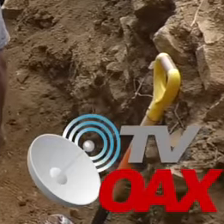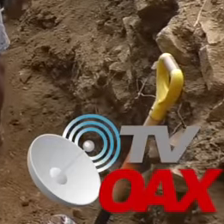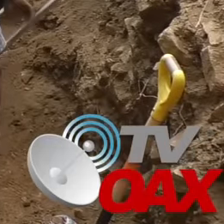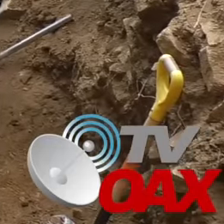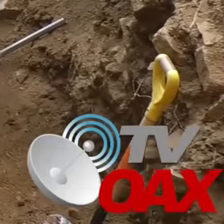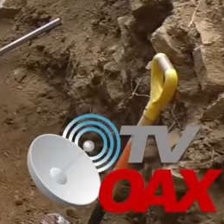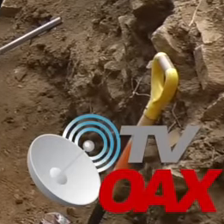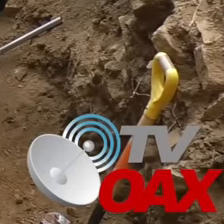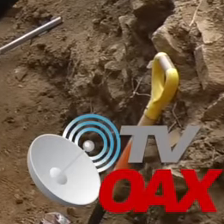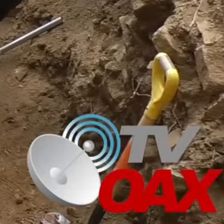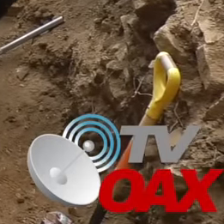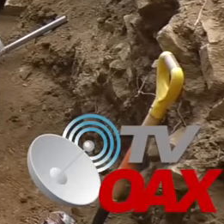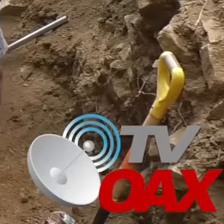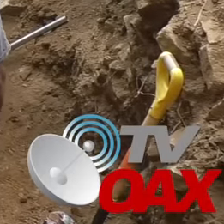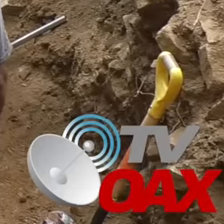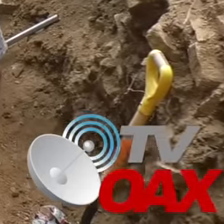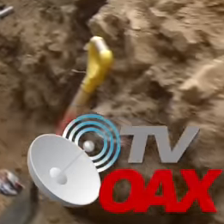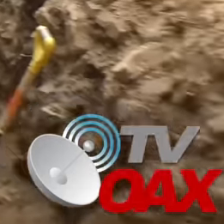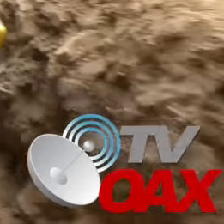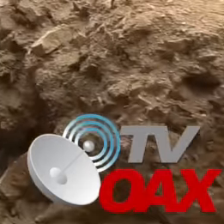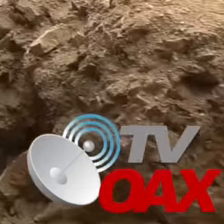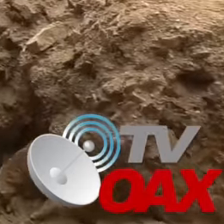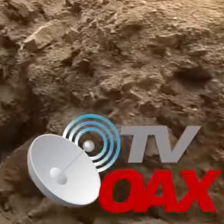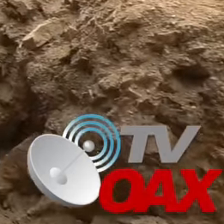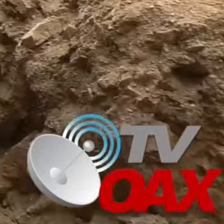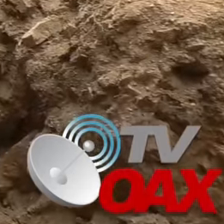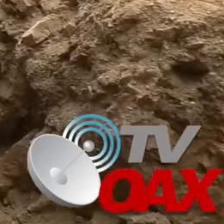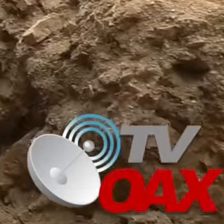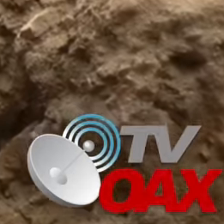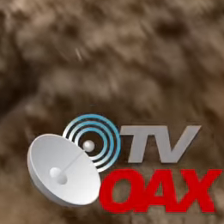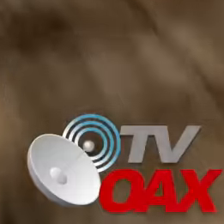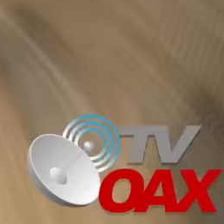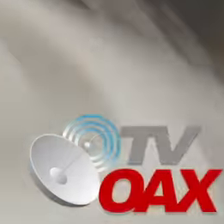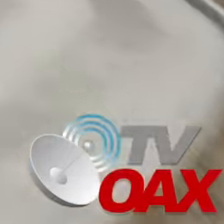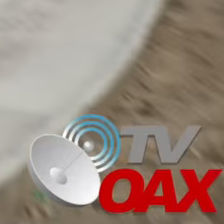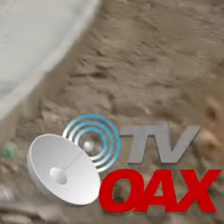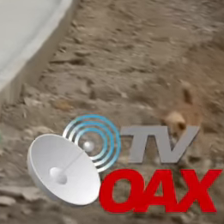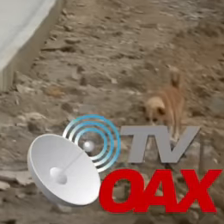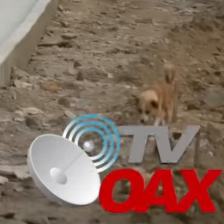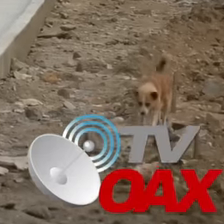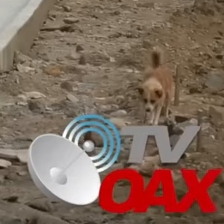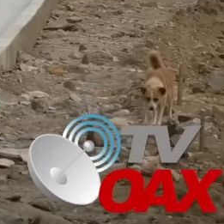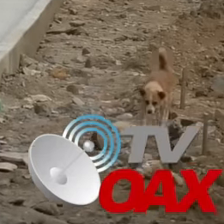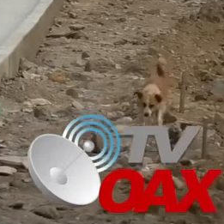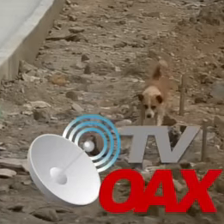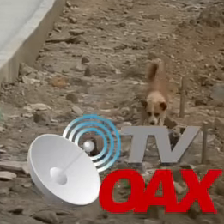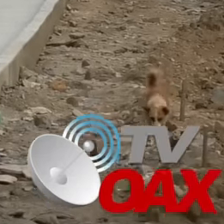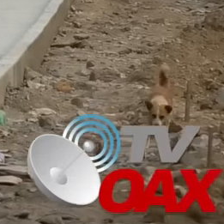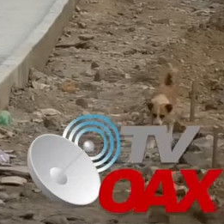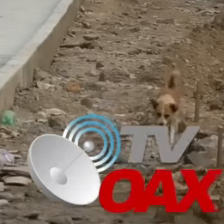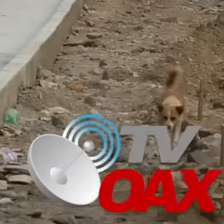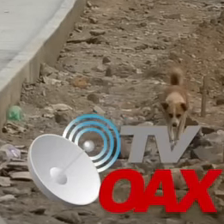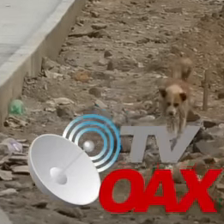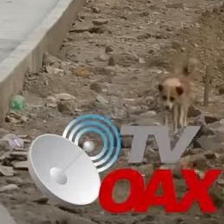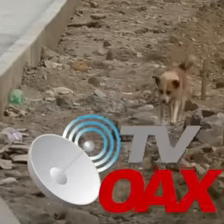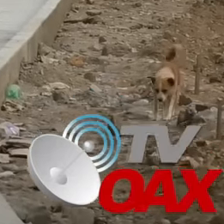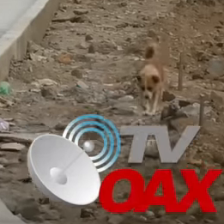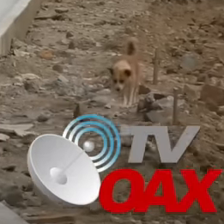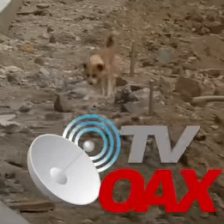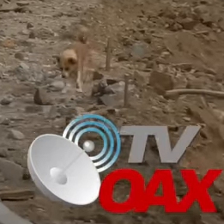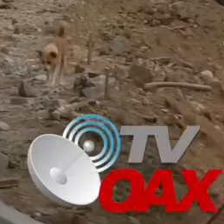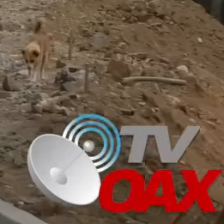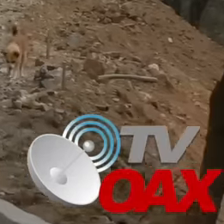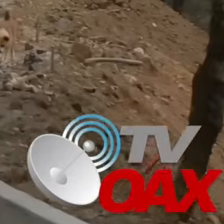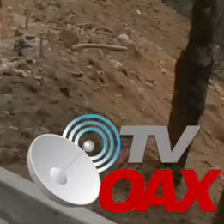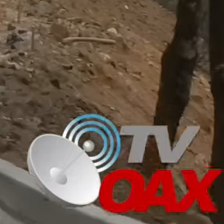pavimentaciones artesanales seguirán en todos los pueblos y comunidades rurales conocidas como rancherías y